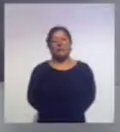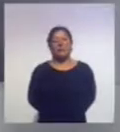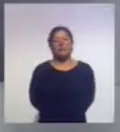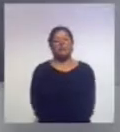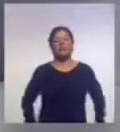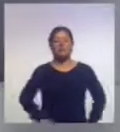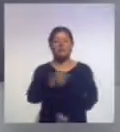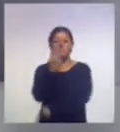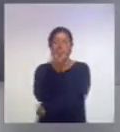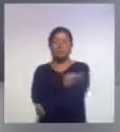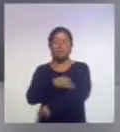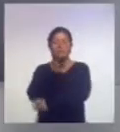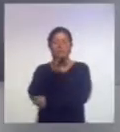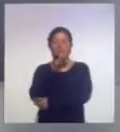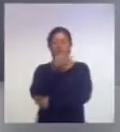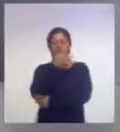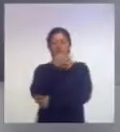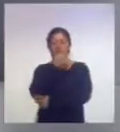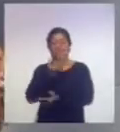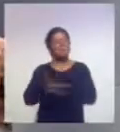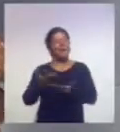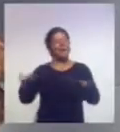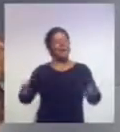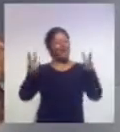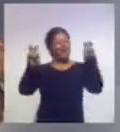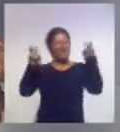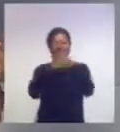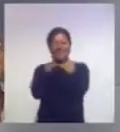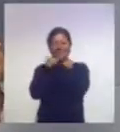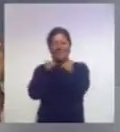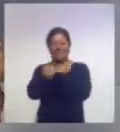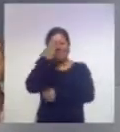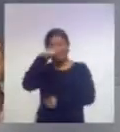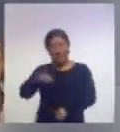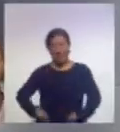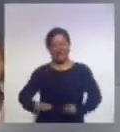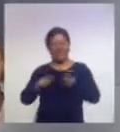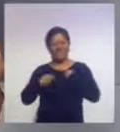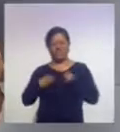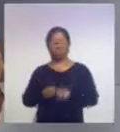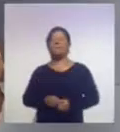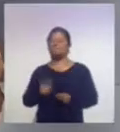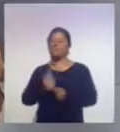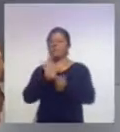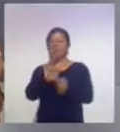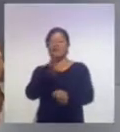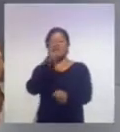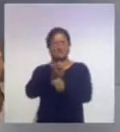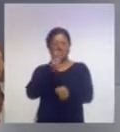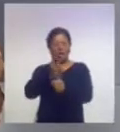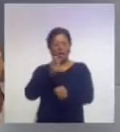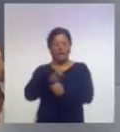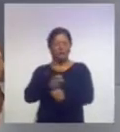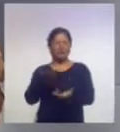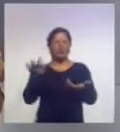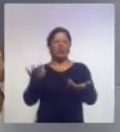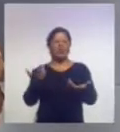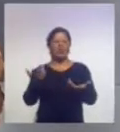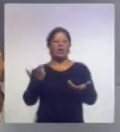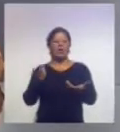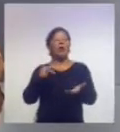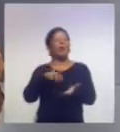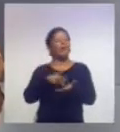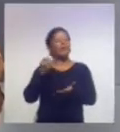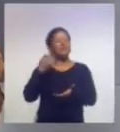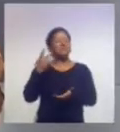Son las 2 de la tarde con 40 minutos. Vamos a nuestra sección Educar para la Vida y le presentamos la segunda parte del proyecto del simulador